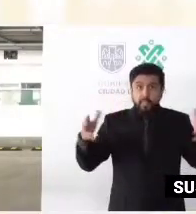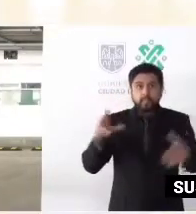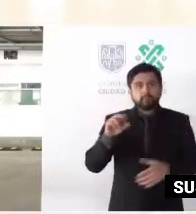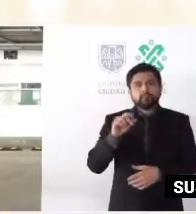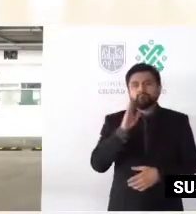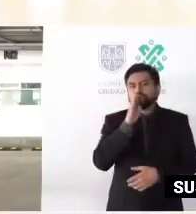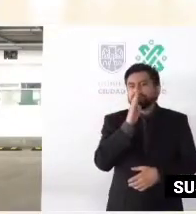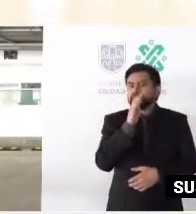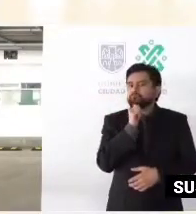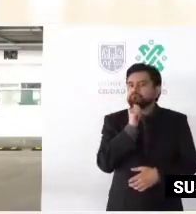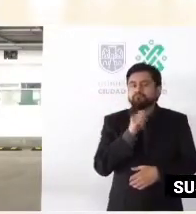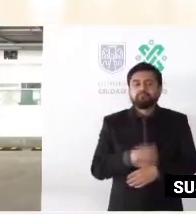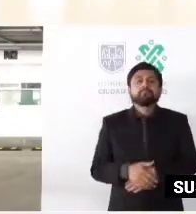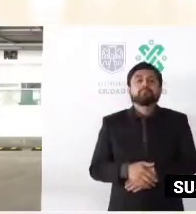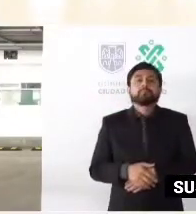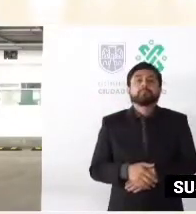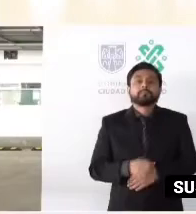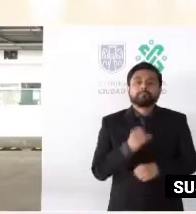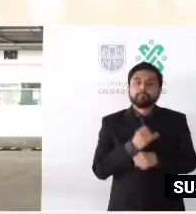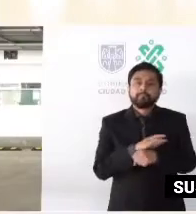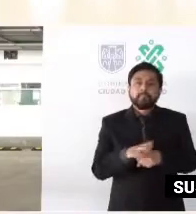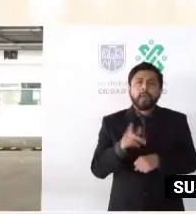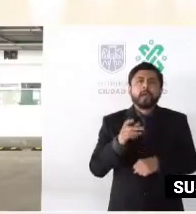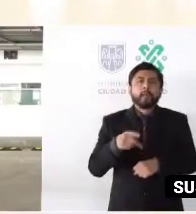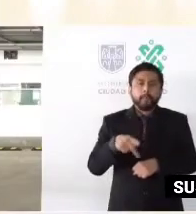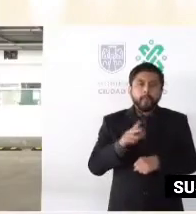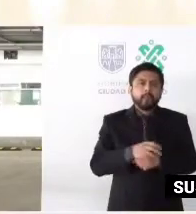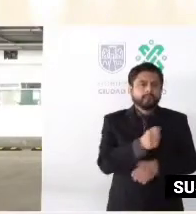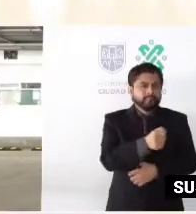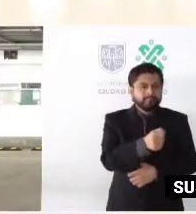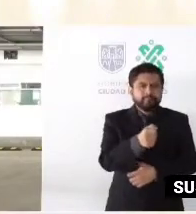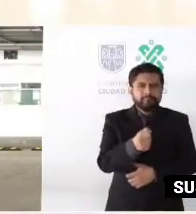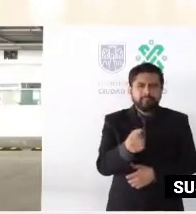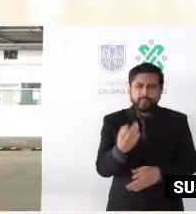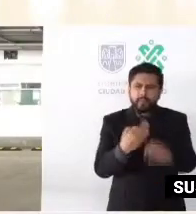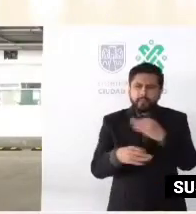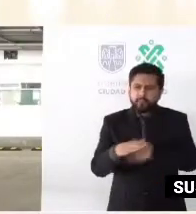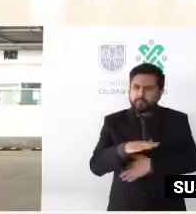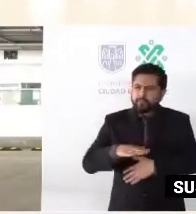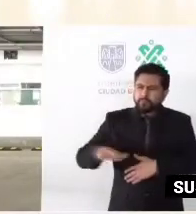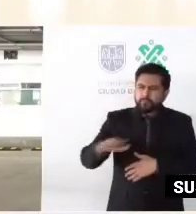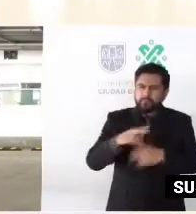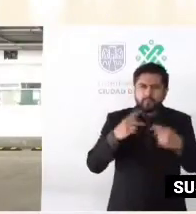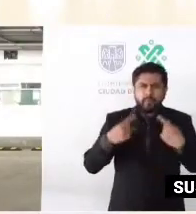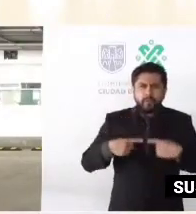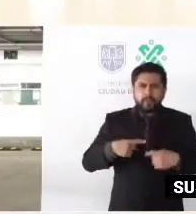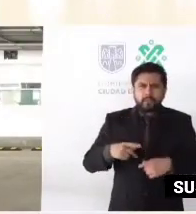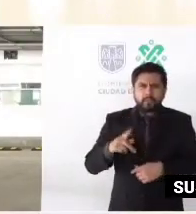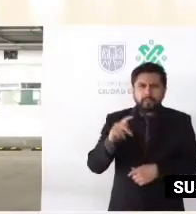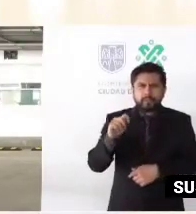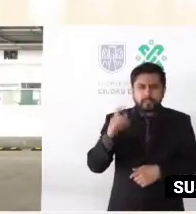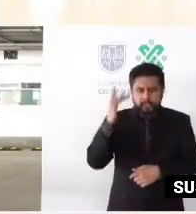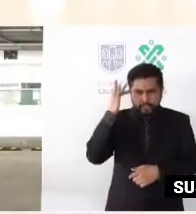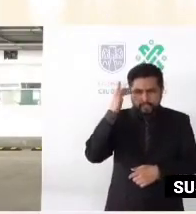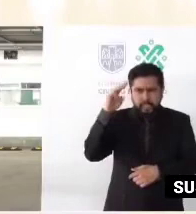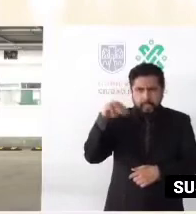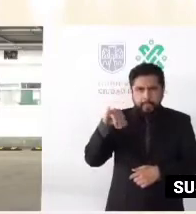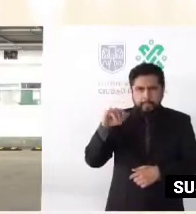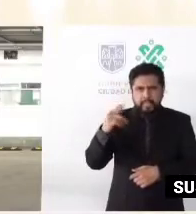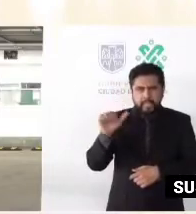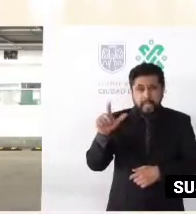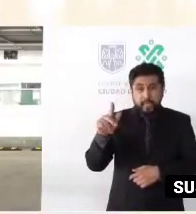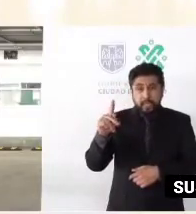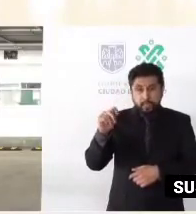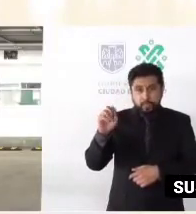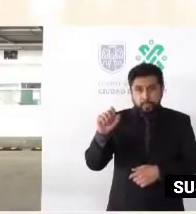saludo a los habitantes de este pueblo de San Miguel Topilejo, que es uno de los 9 pueblos de